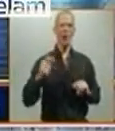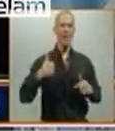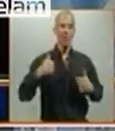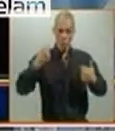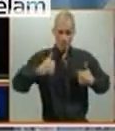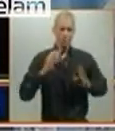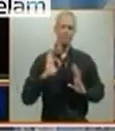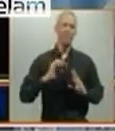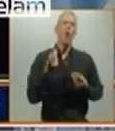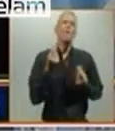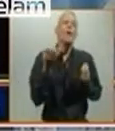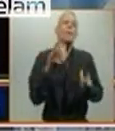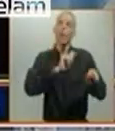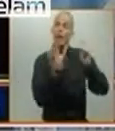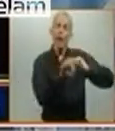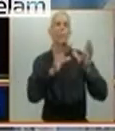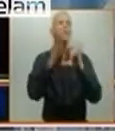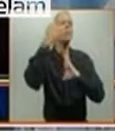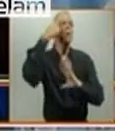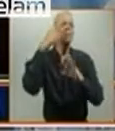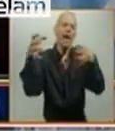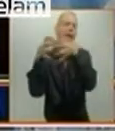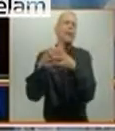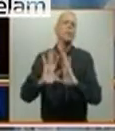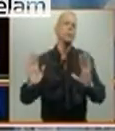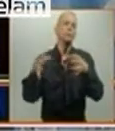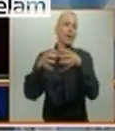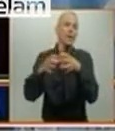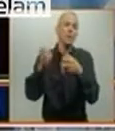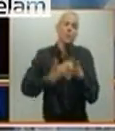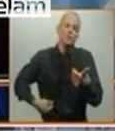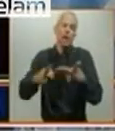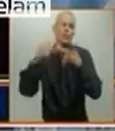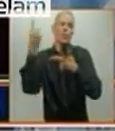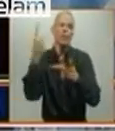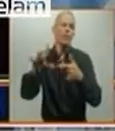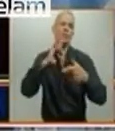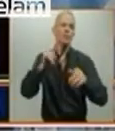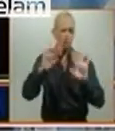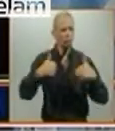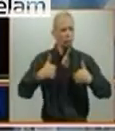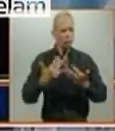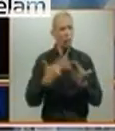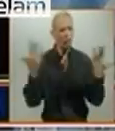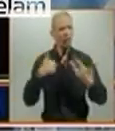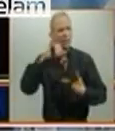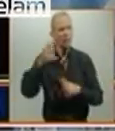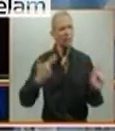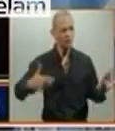una gestión, porque hay una manera de pensar, y ojalá esto suceda. Y la verdad que me pone muy feliz, y estoy con mucha